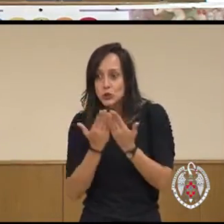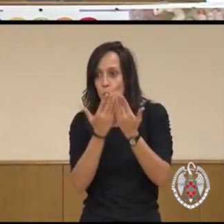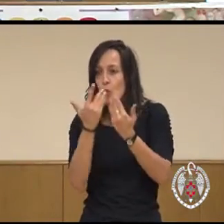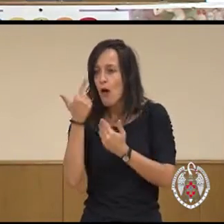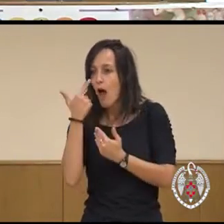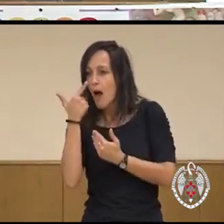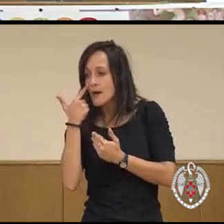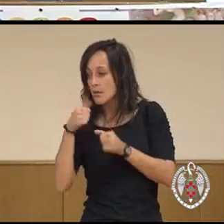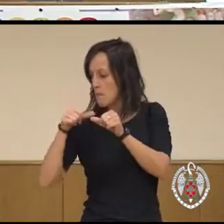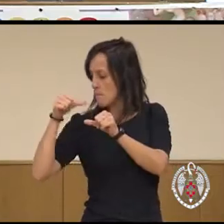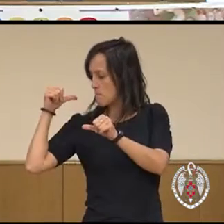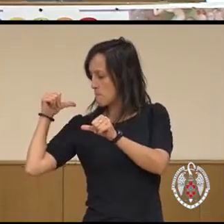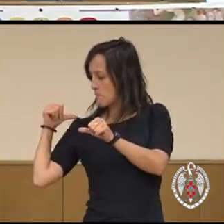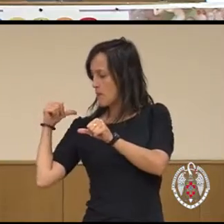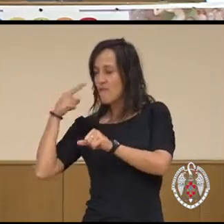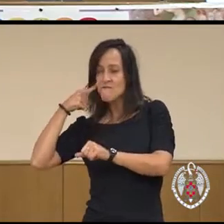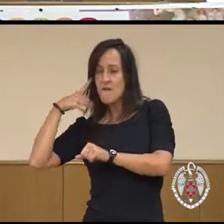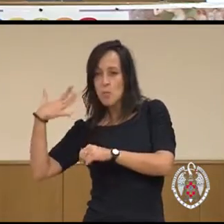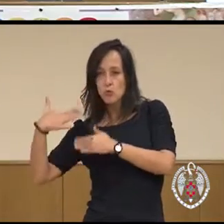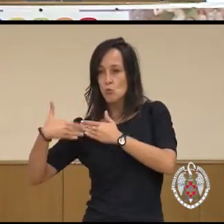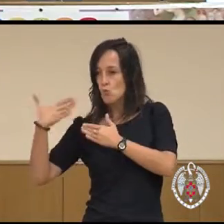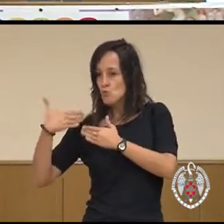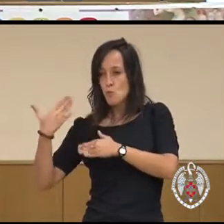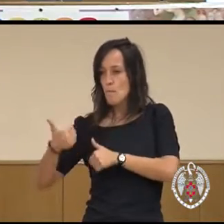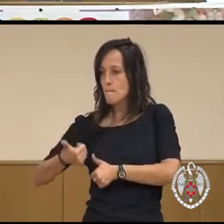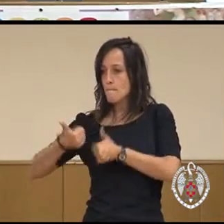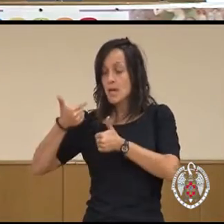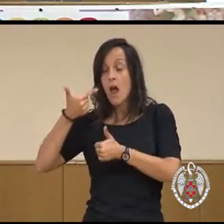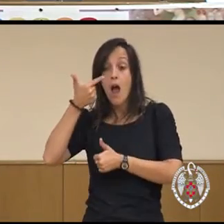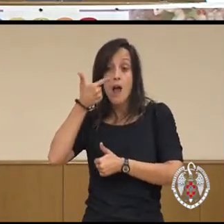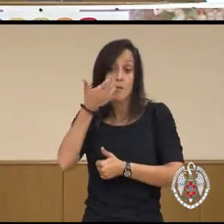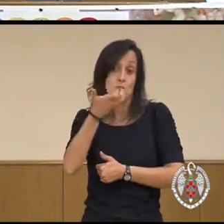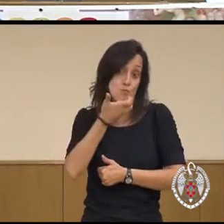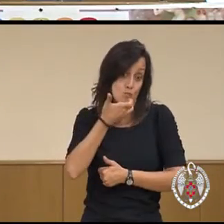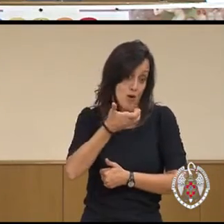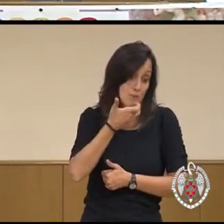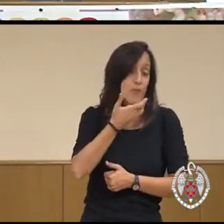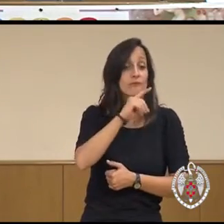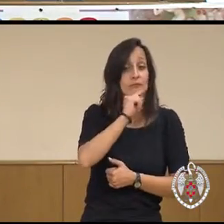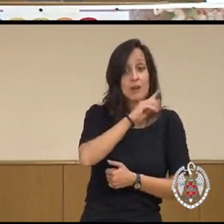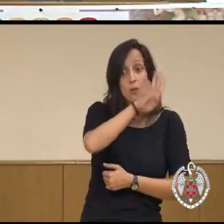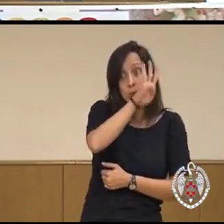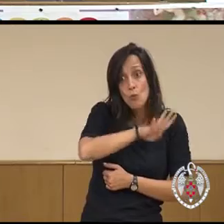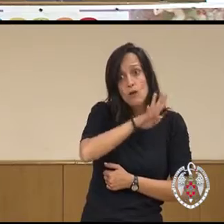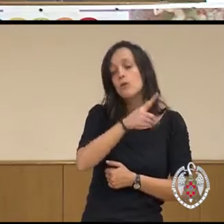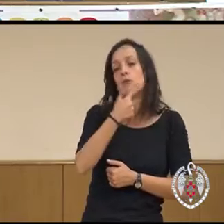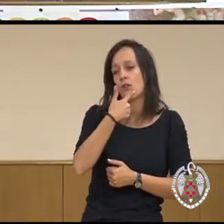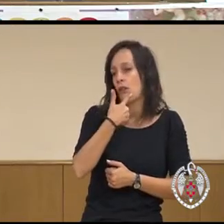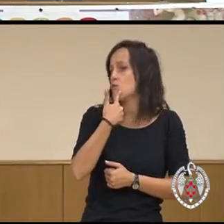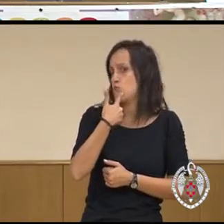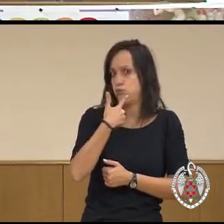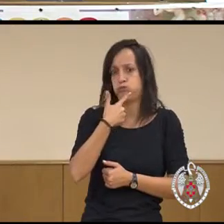de su pasado y pocos ejemplos tan claros como el de Felipe IV, que ha sido vejado durante décadas en películas, en novelas